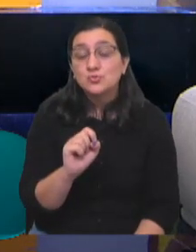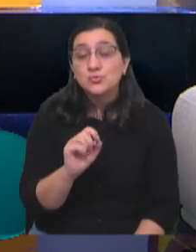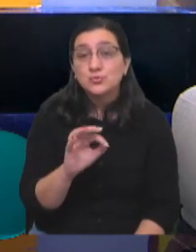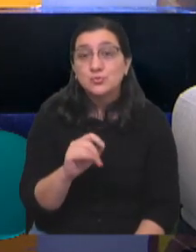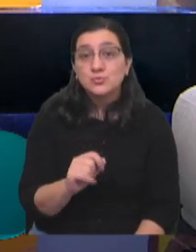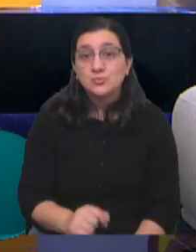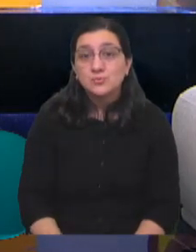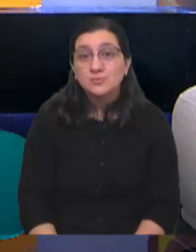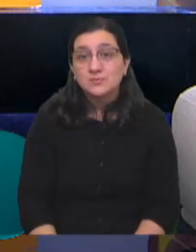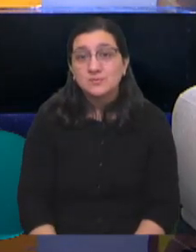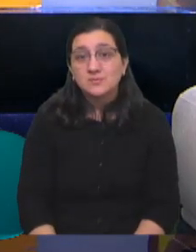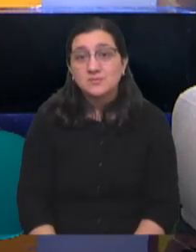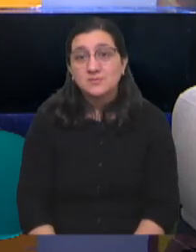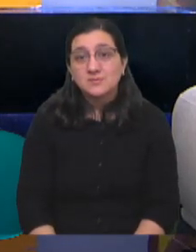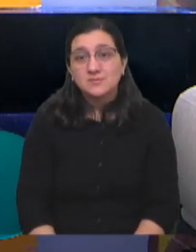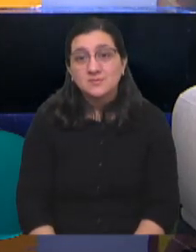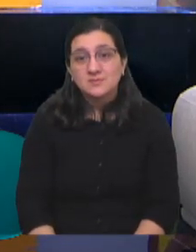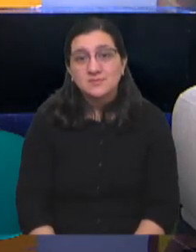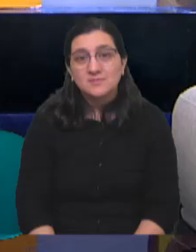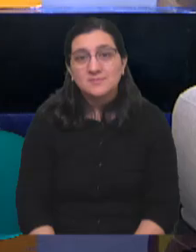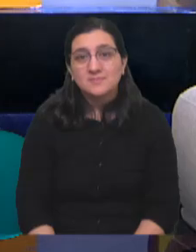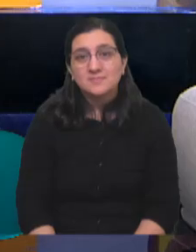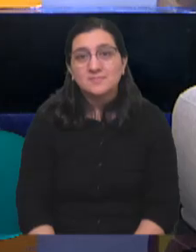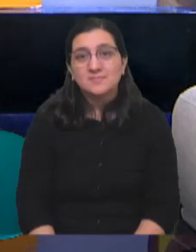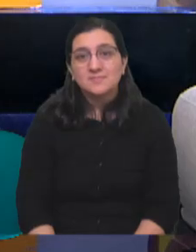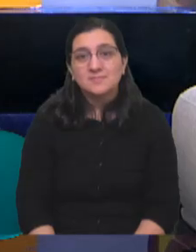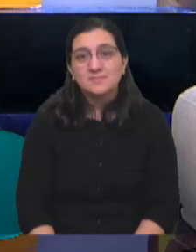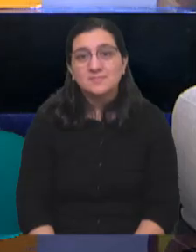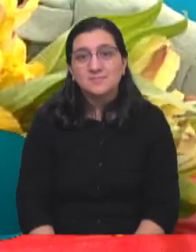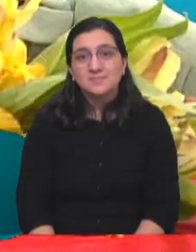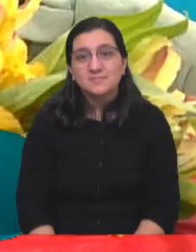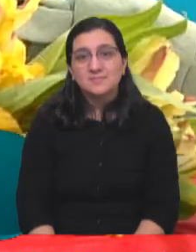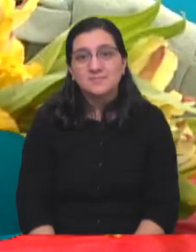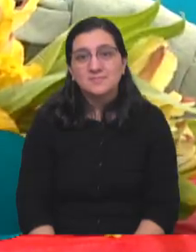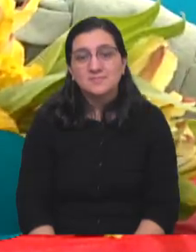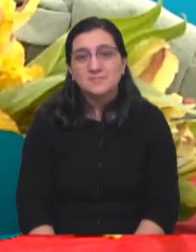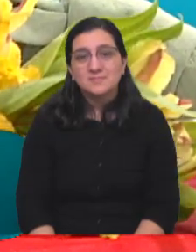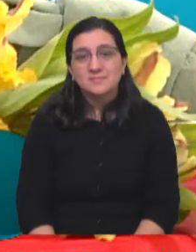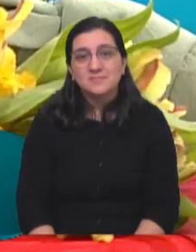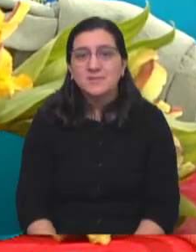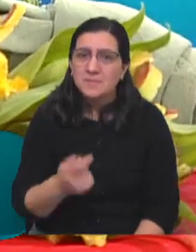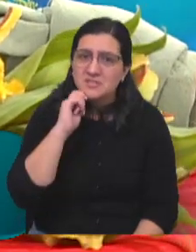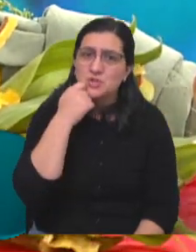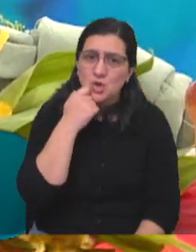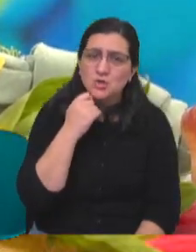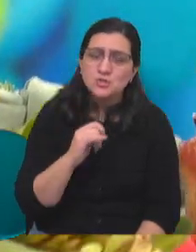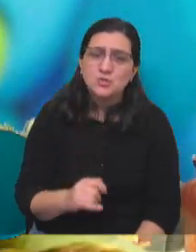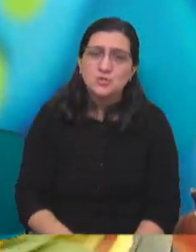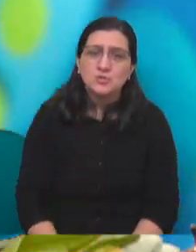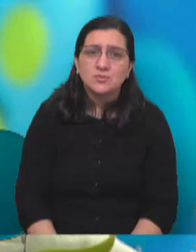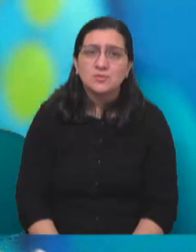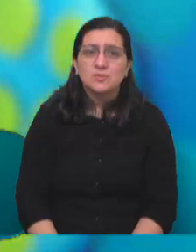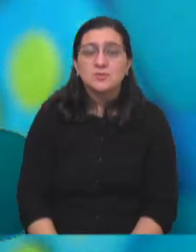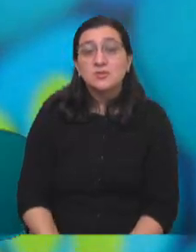Te mandaron a la peor alumna, porque viste que yo se me... Yo era de las que se sentaba y conversaba. Me mandaron a mí. Te quedó precioso. No, ¿vale? Igual yo